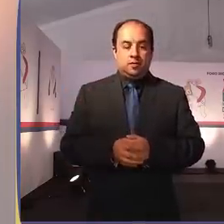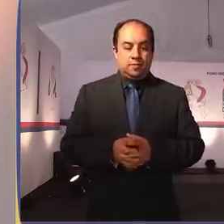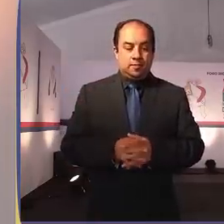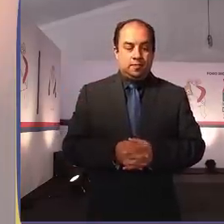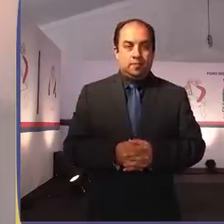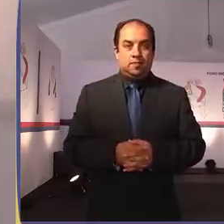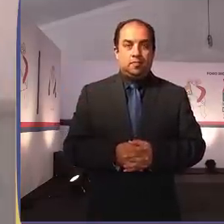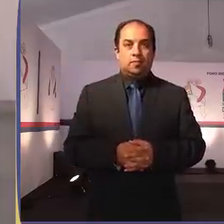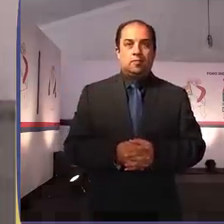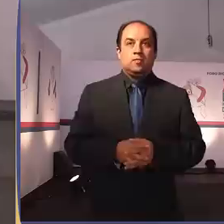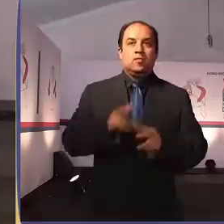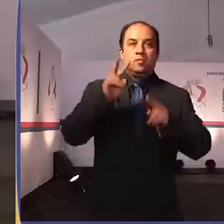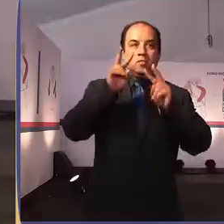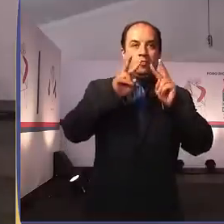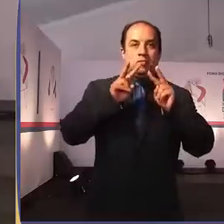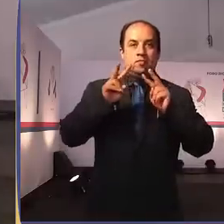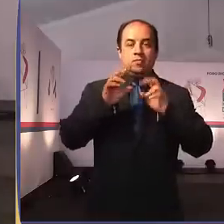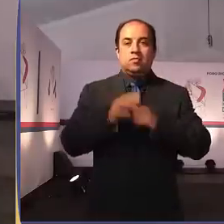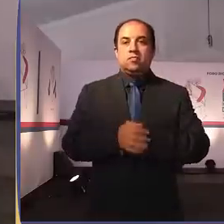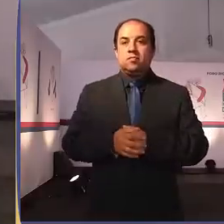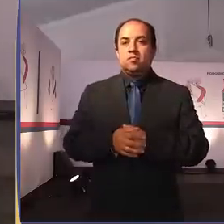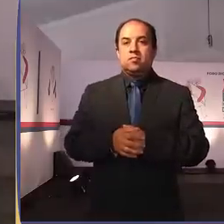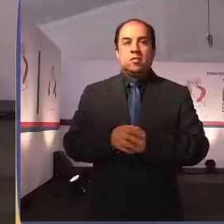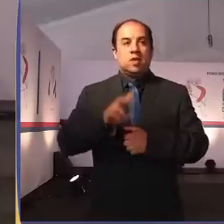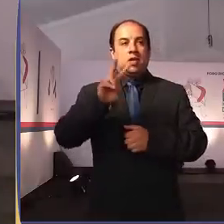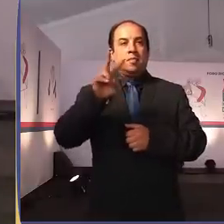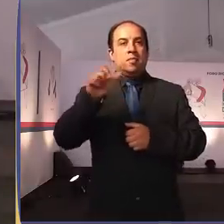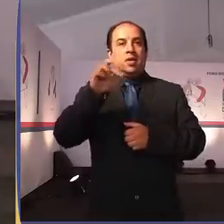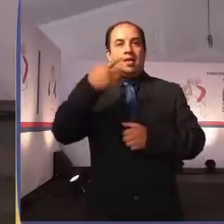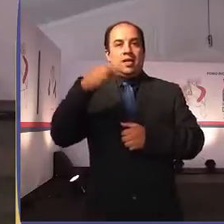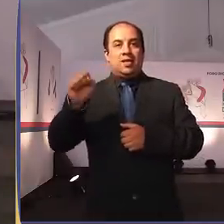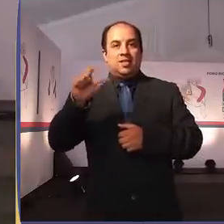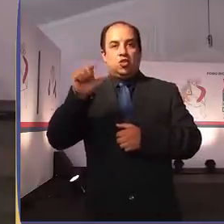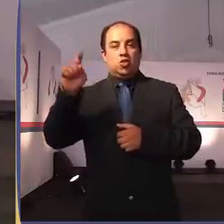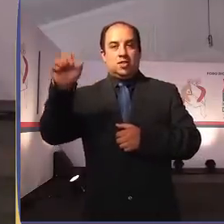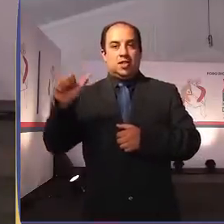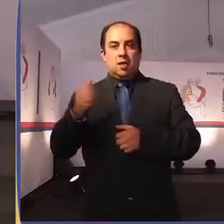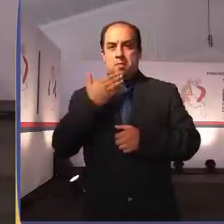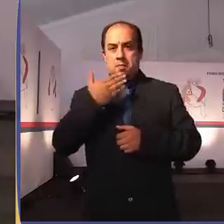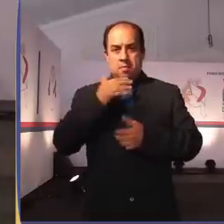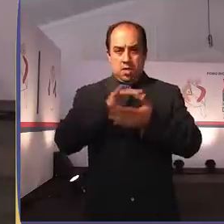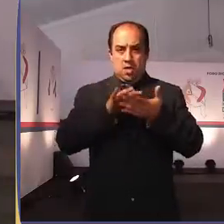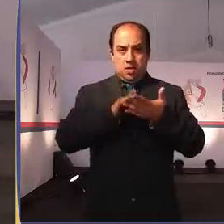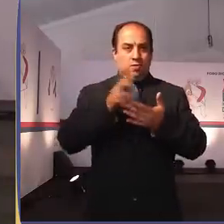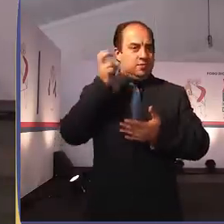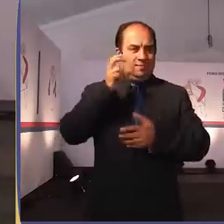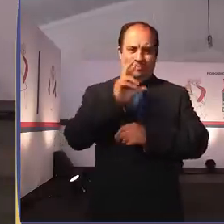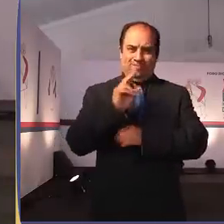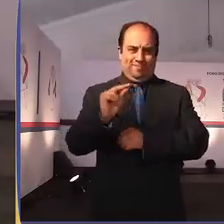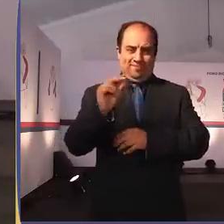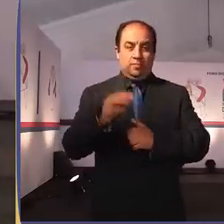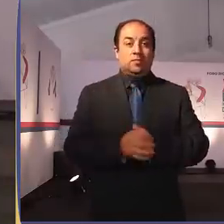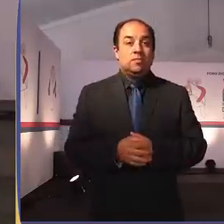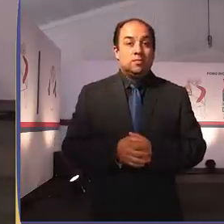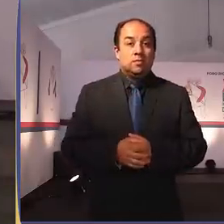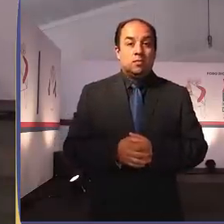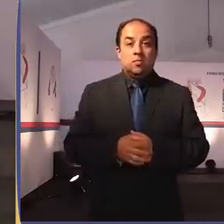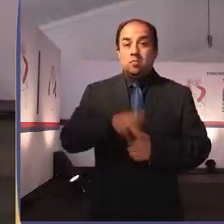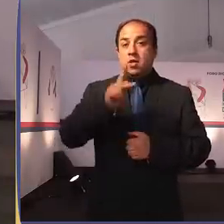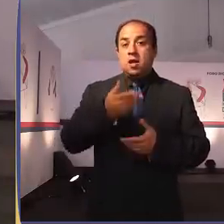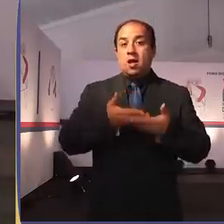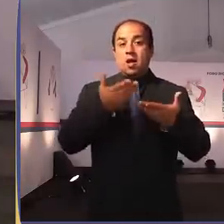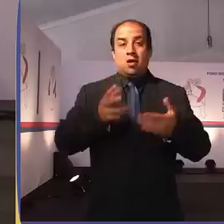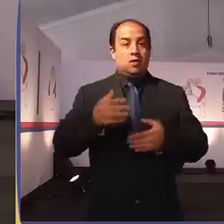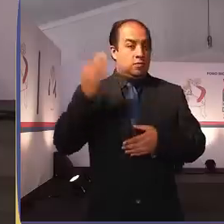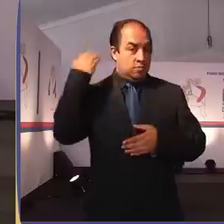No viniste al lugar indicado. Sí, sí. Vargas Llosa es bueno para leerlo, no para, ¿sí?, escucharlo. No. Son dos rollos. No, pero ahora para